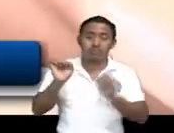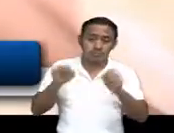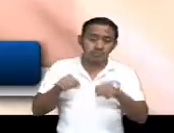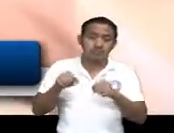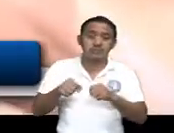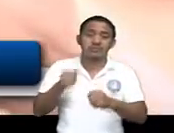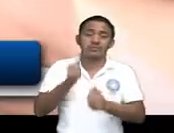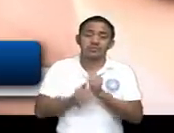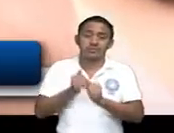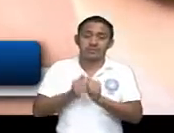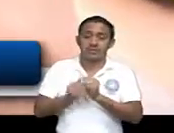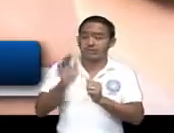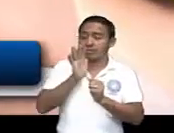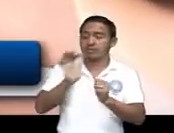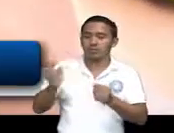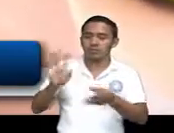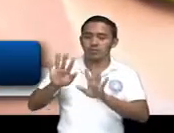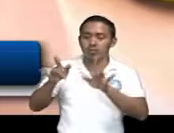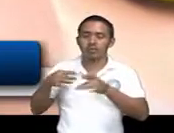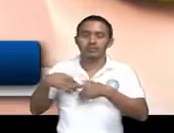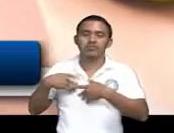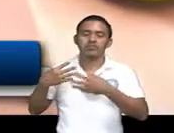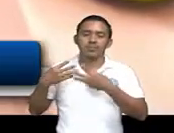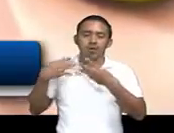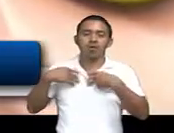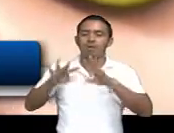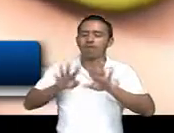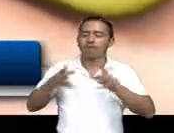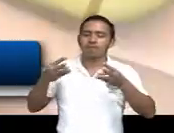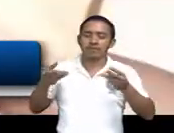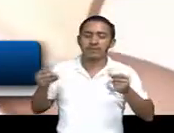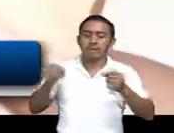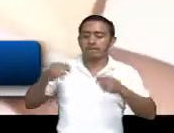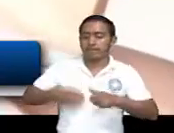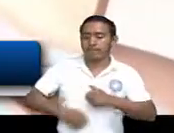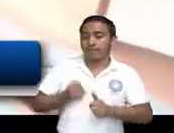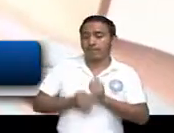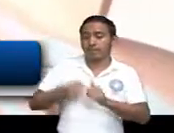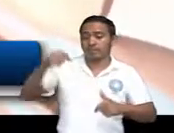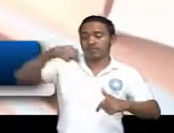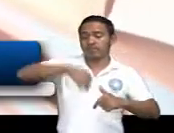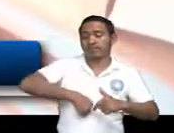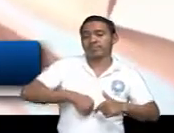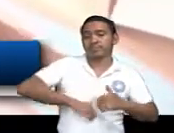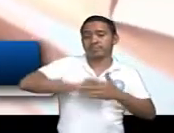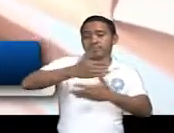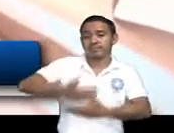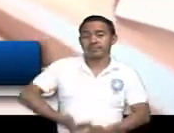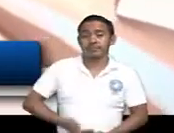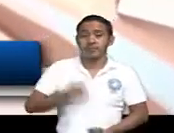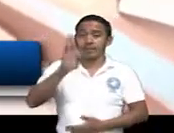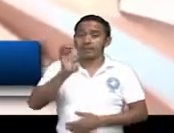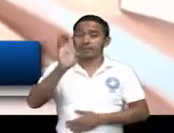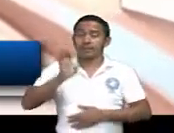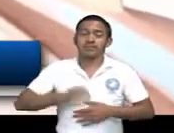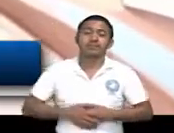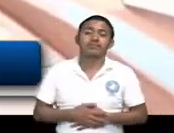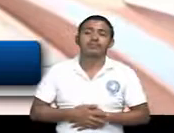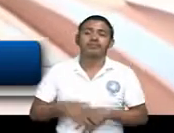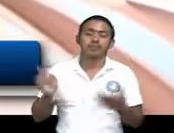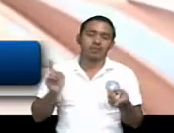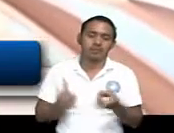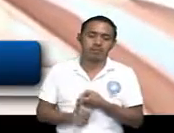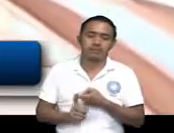es decir pueden afectar la audición que tal vez del niño entre ellos